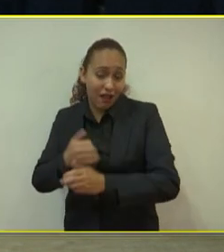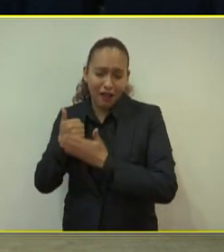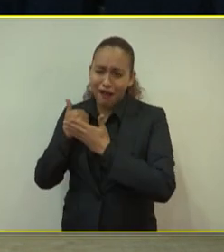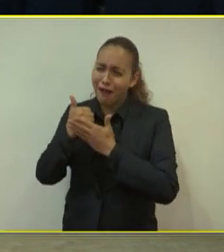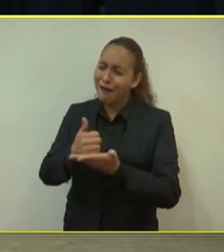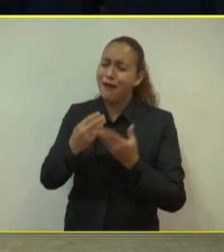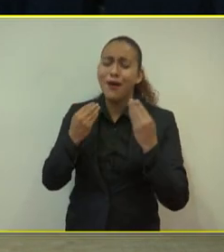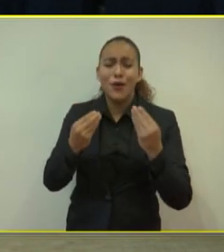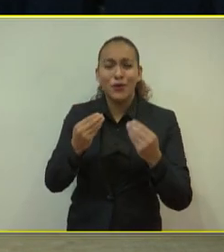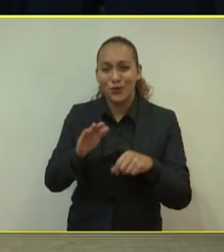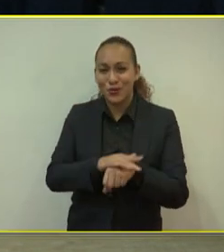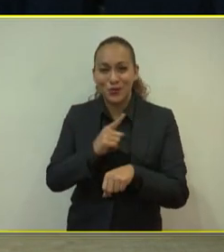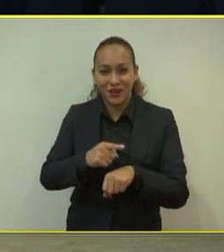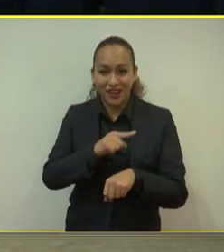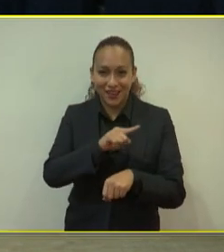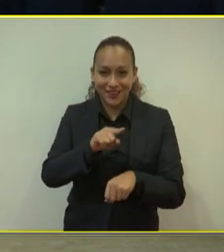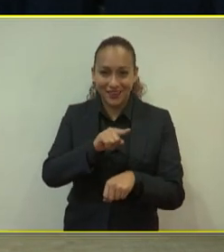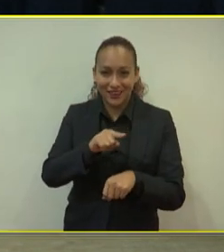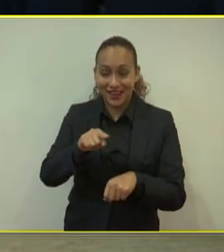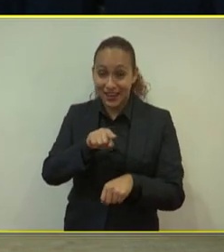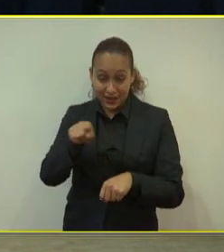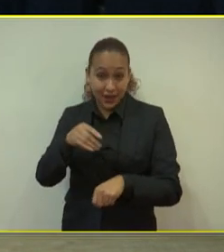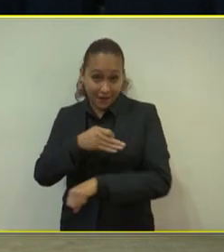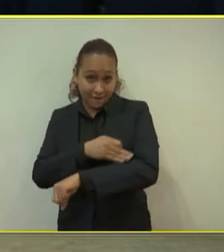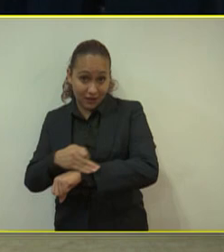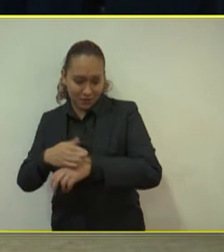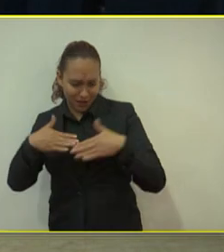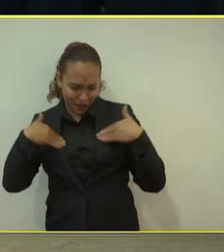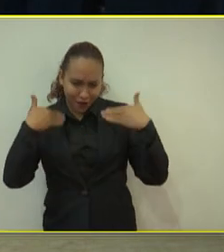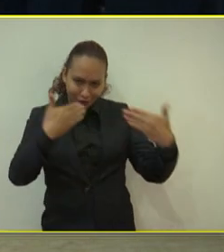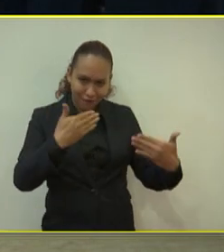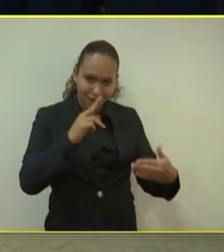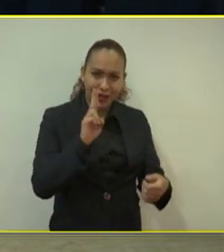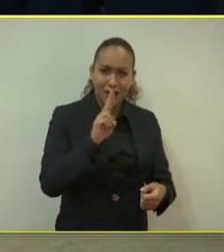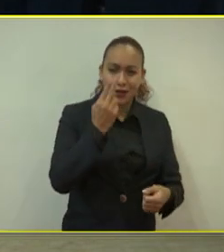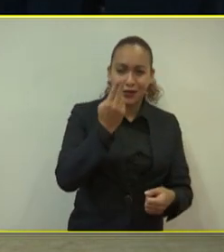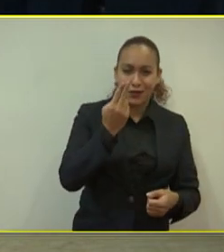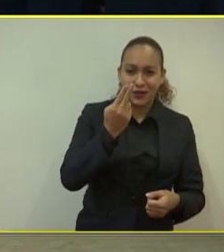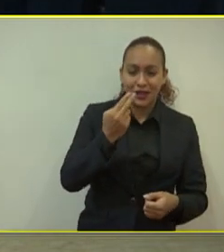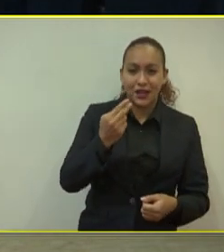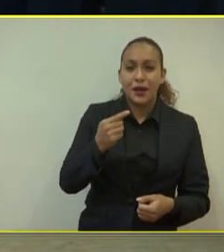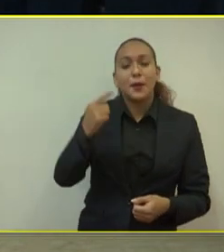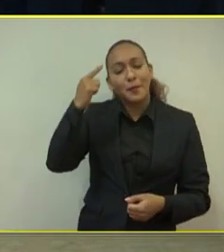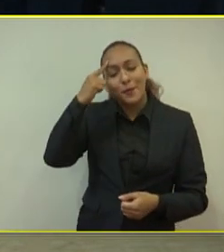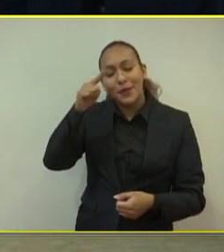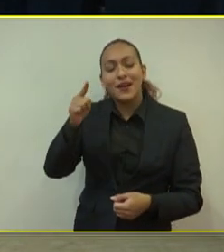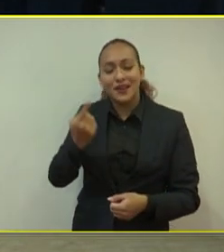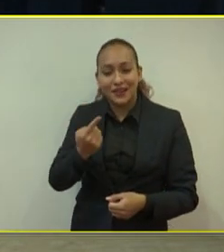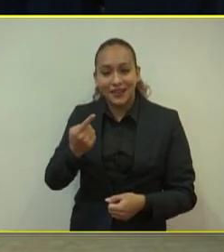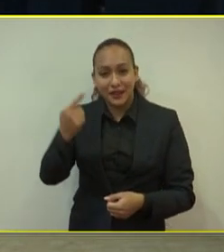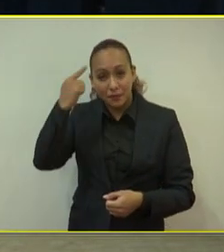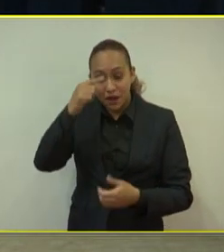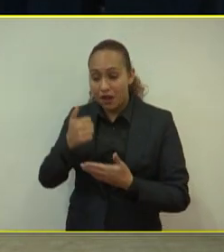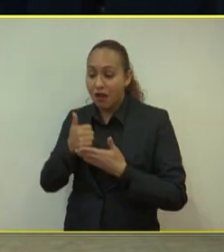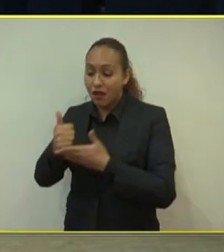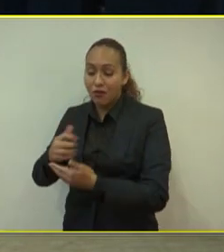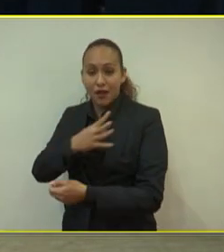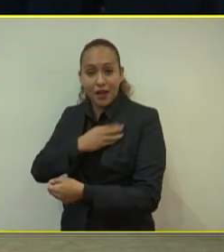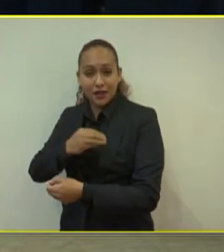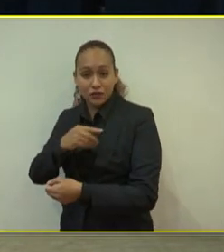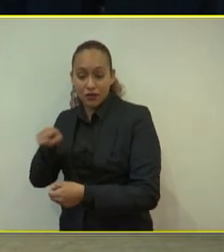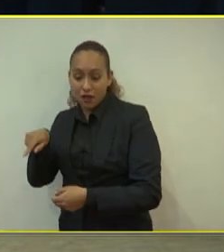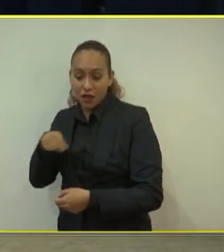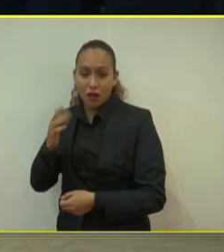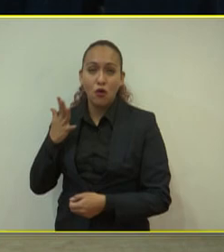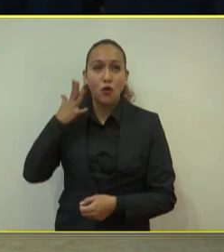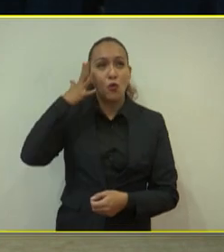haber depositado la confianza en la Universidad Autónoma Metropolitana para que podamos compartir con sus